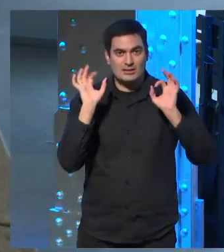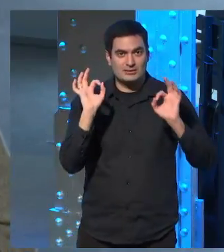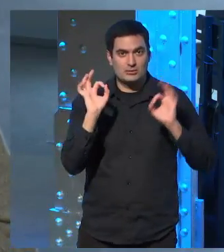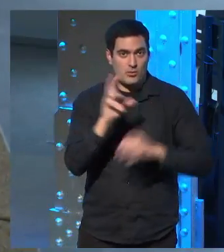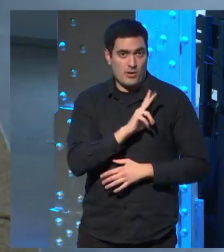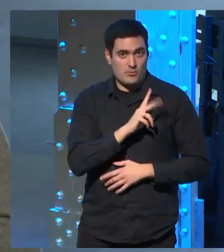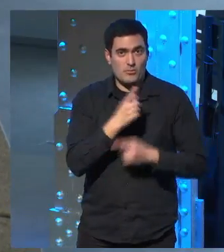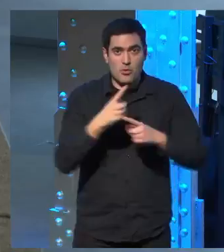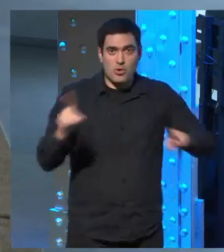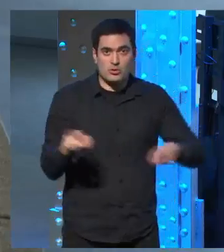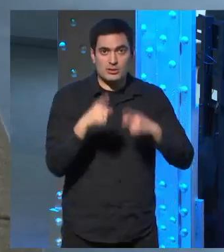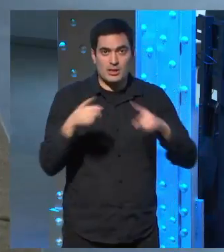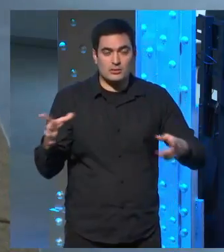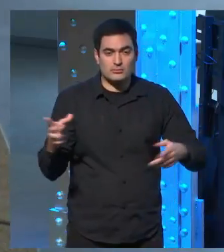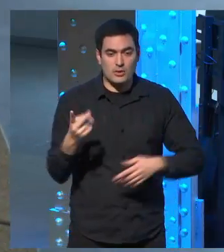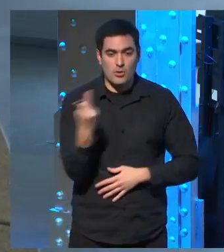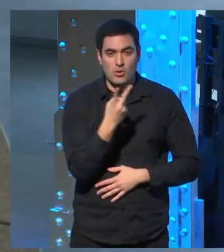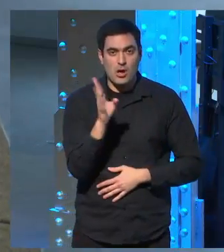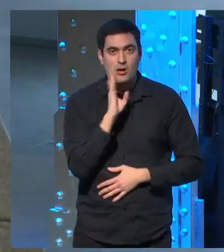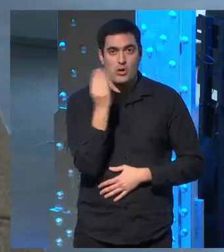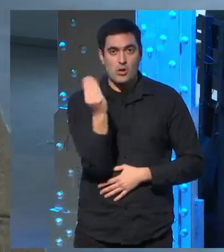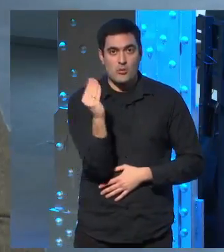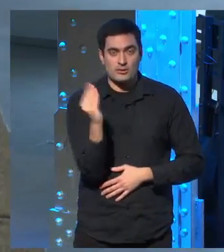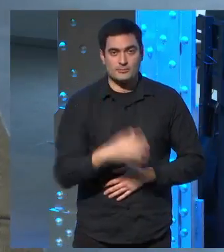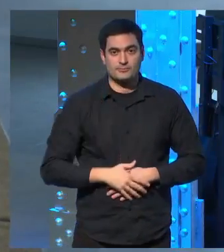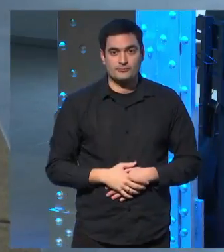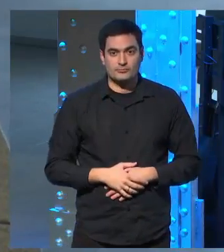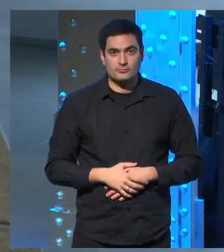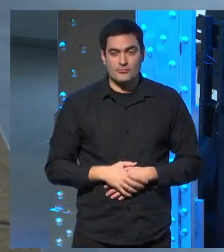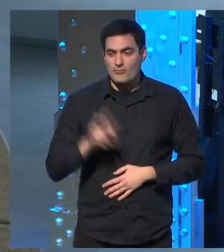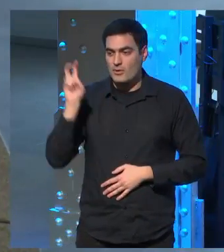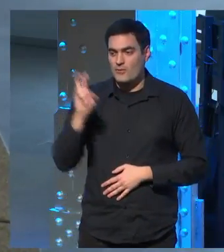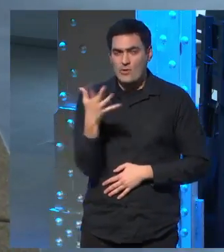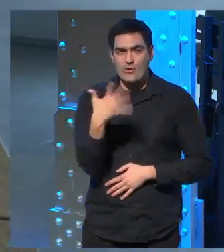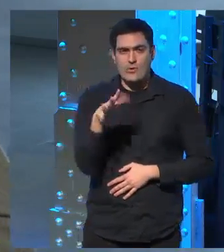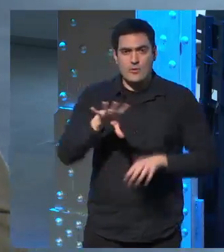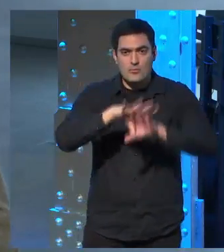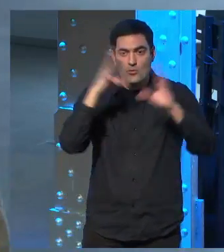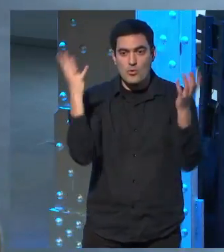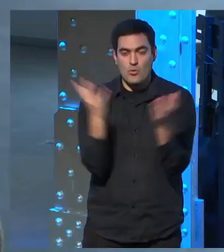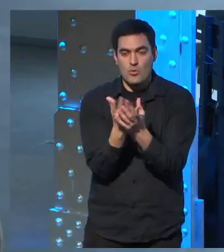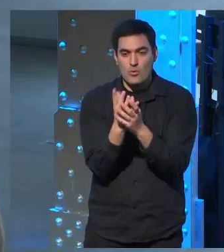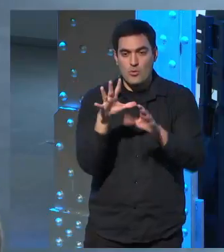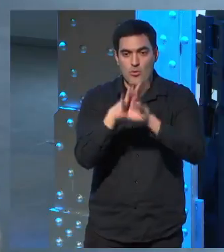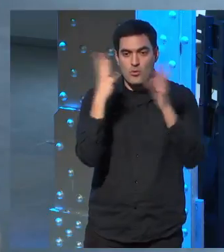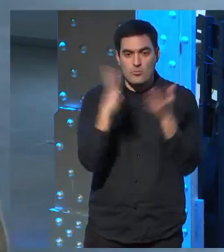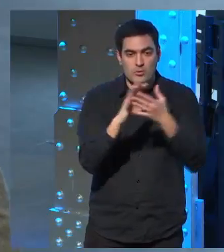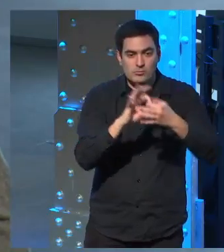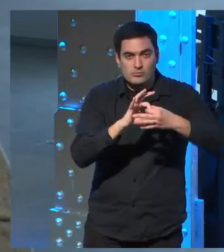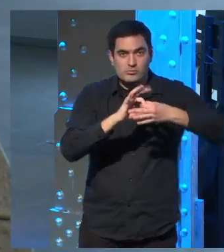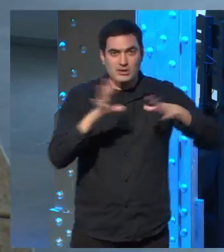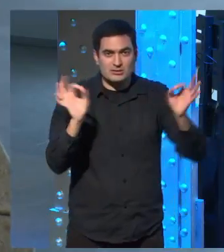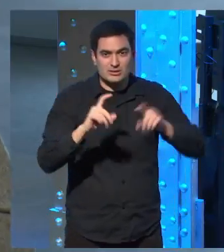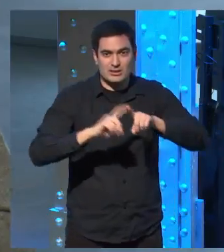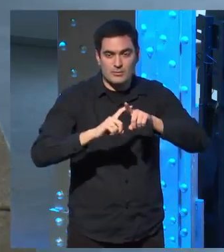¿no? Que estos dos jóvenes que vienen de un mundo que no tiene nada que ver con ningún tipo